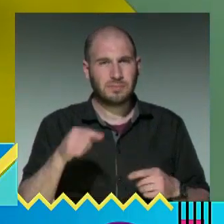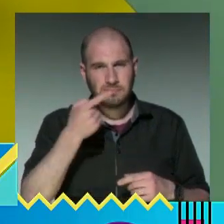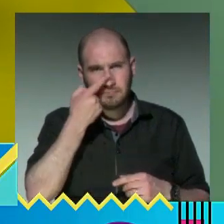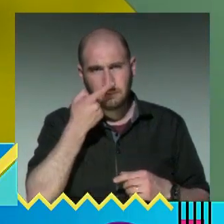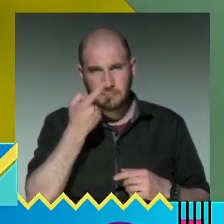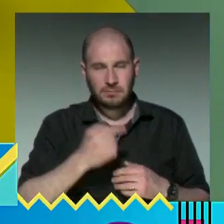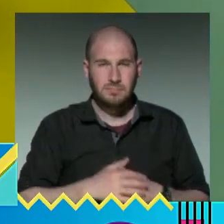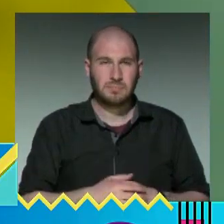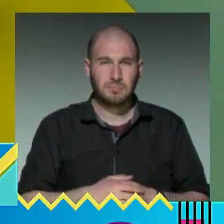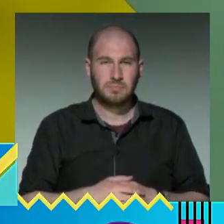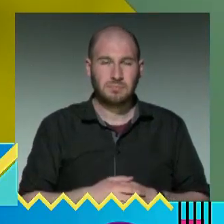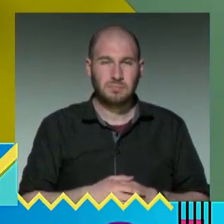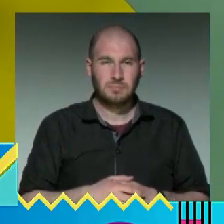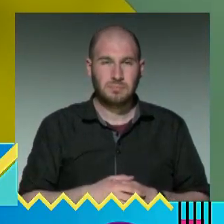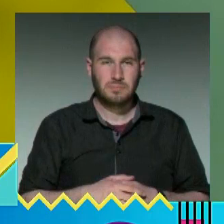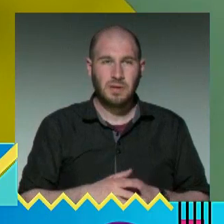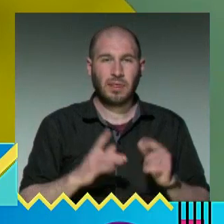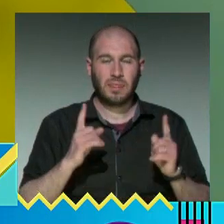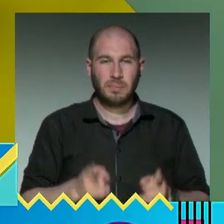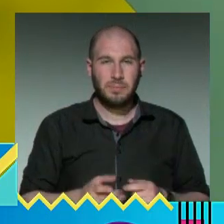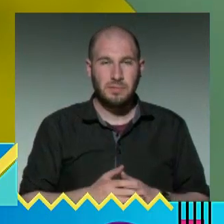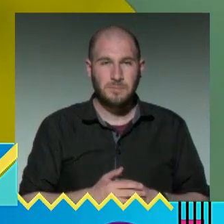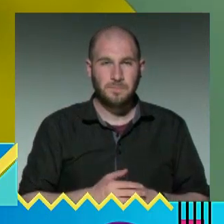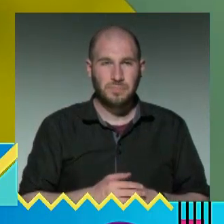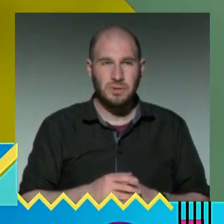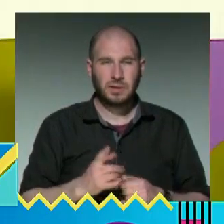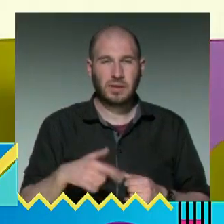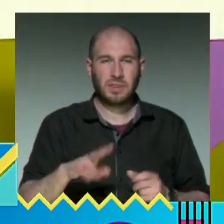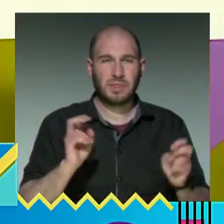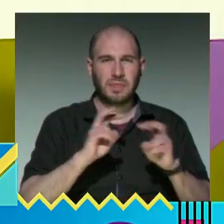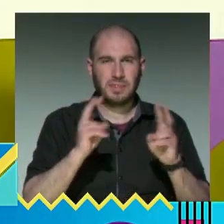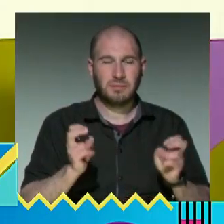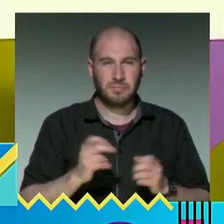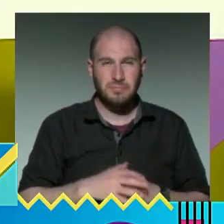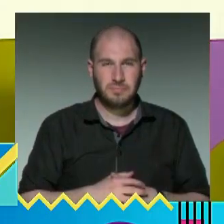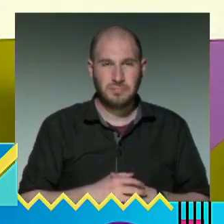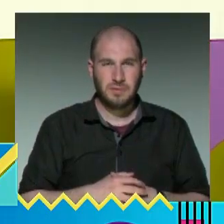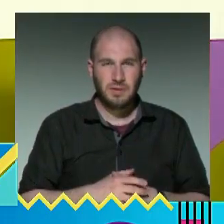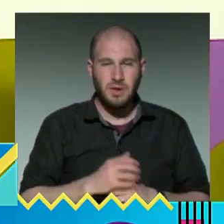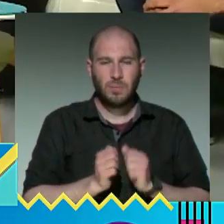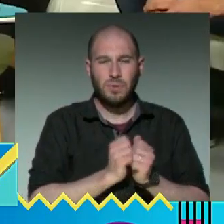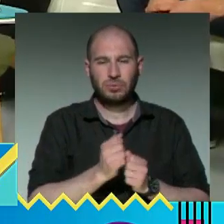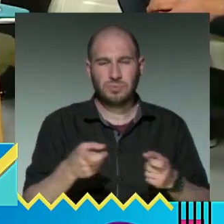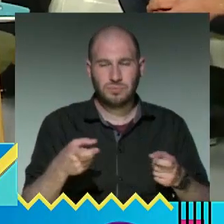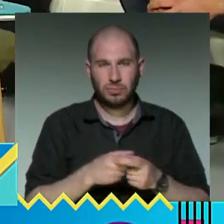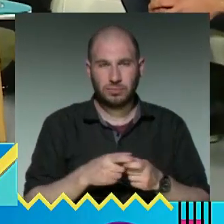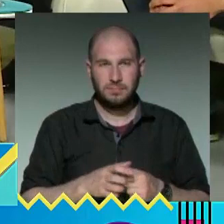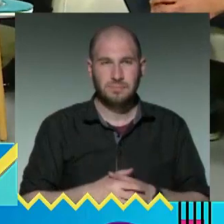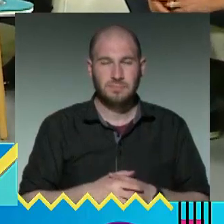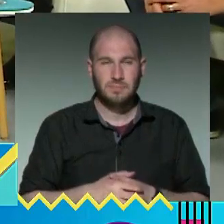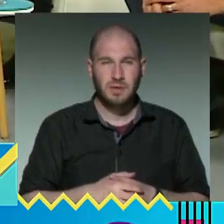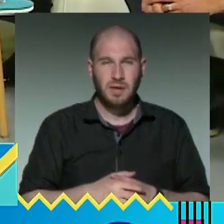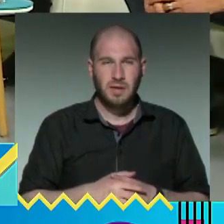interesante y sobre todo para lo que son escalas de pequeños productores, donde